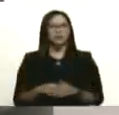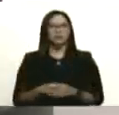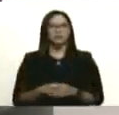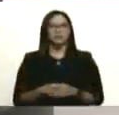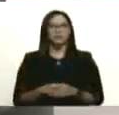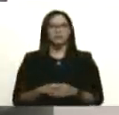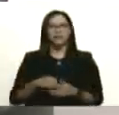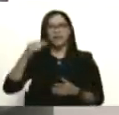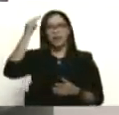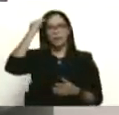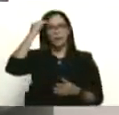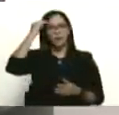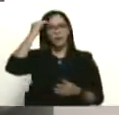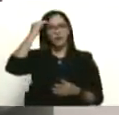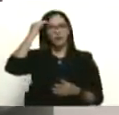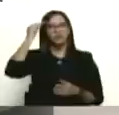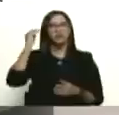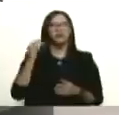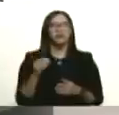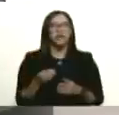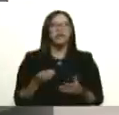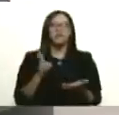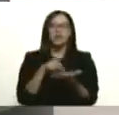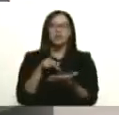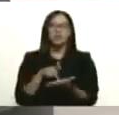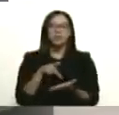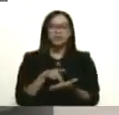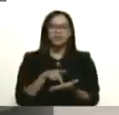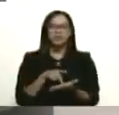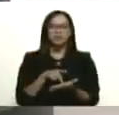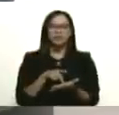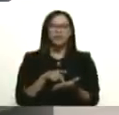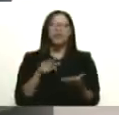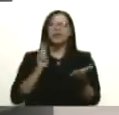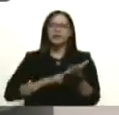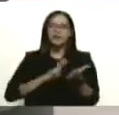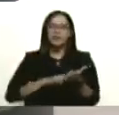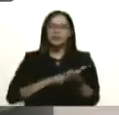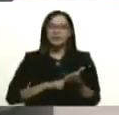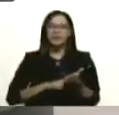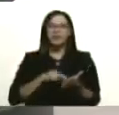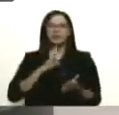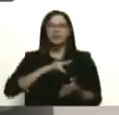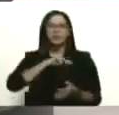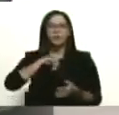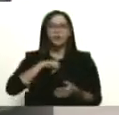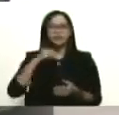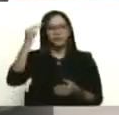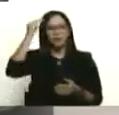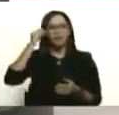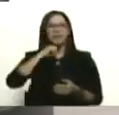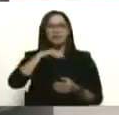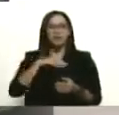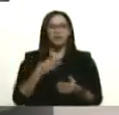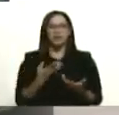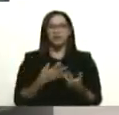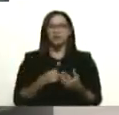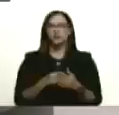la memoria es parte del presente, esa verdad que está en nuestra memoria, que está en nuestra historia, es una